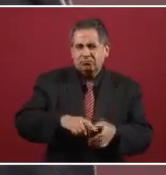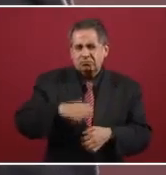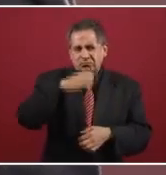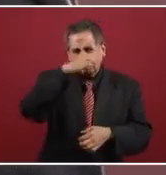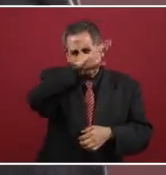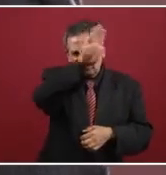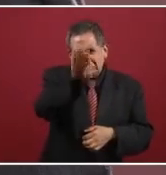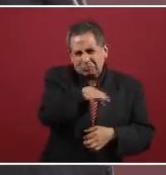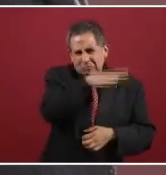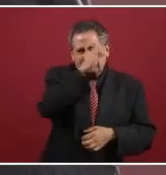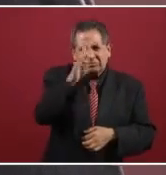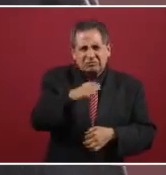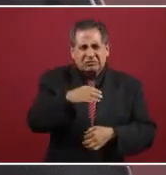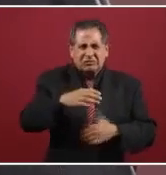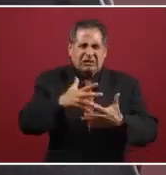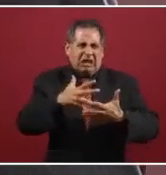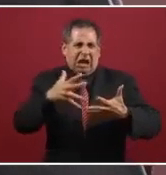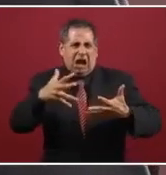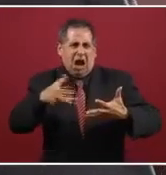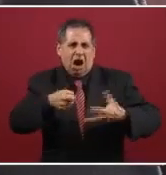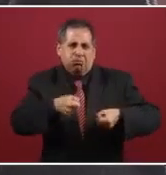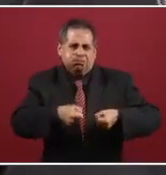echado, reumático, mañoso.